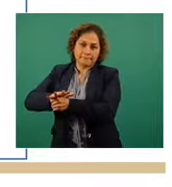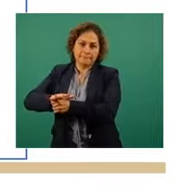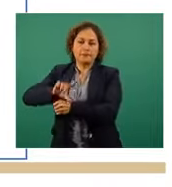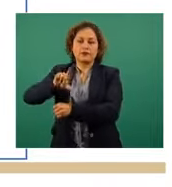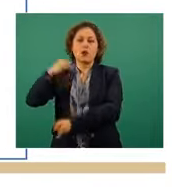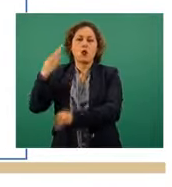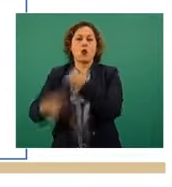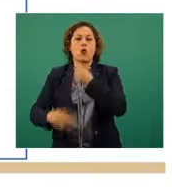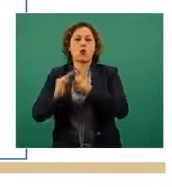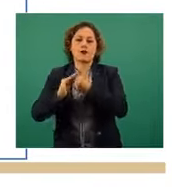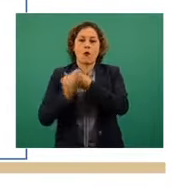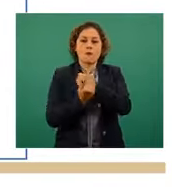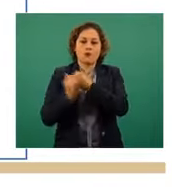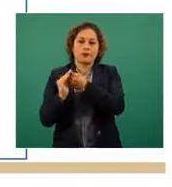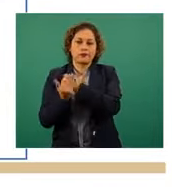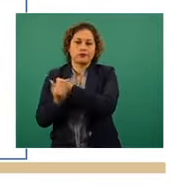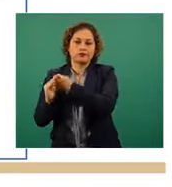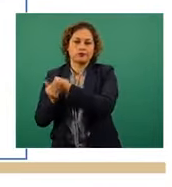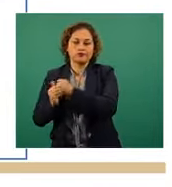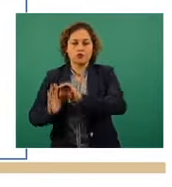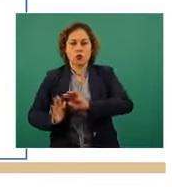etiquetado, acondicionado y almacenaje,